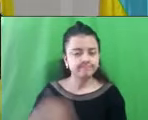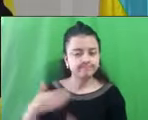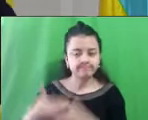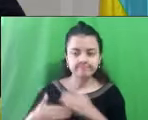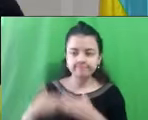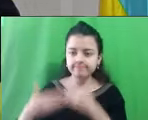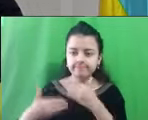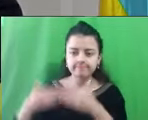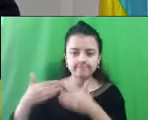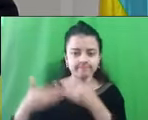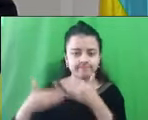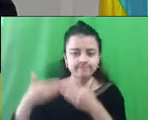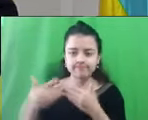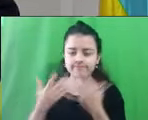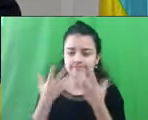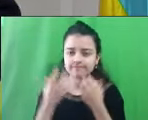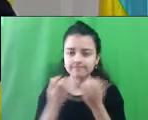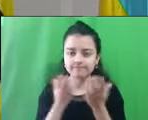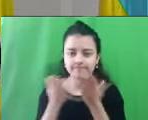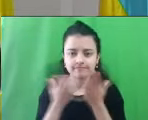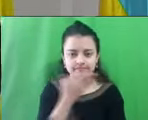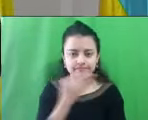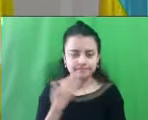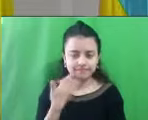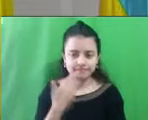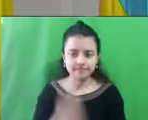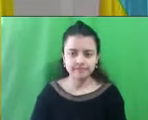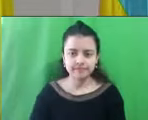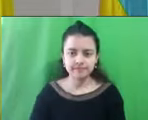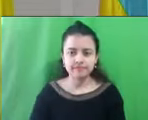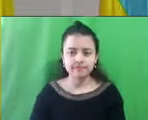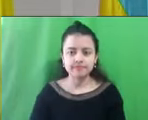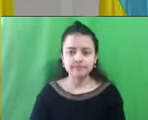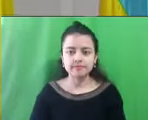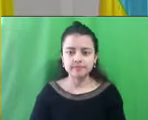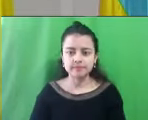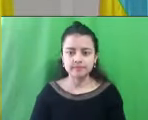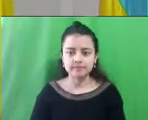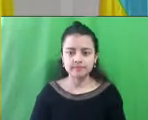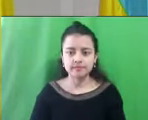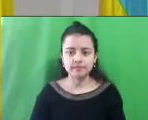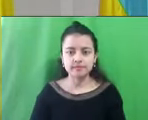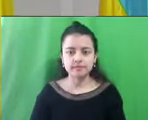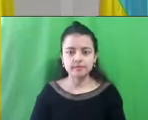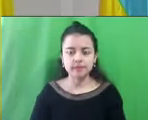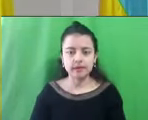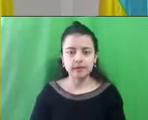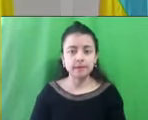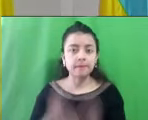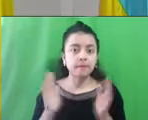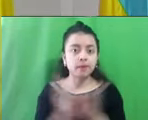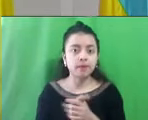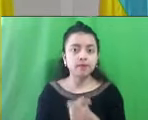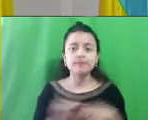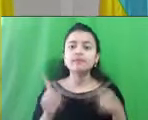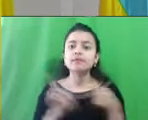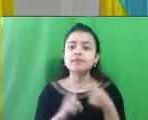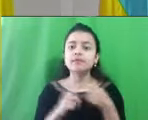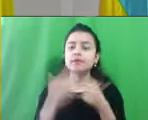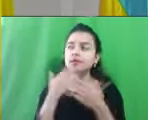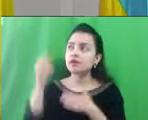de prestar un mejor servicio a nuestra comunidad. Primero que todo, pues, le damos gracias a Dios por estar